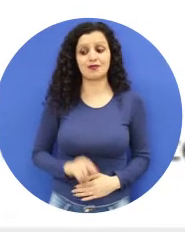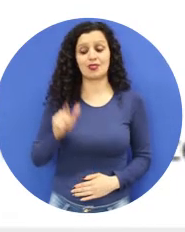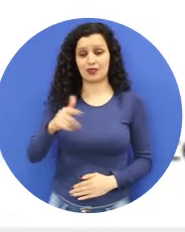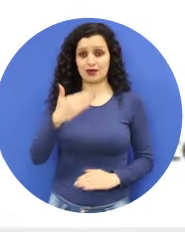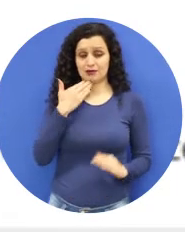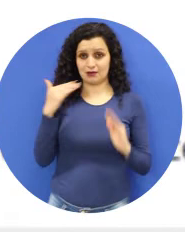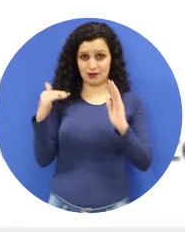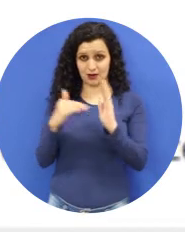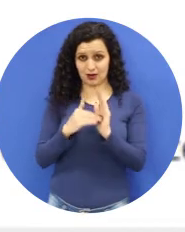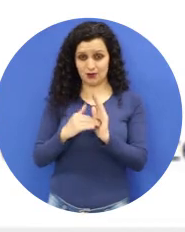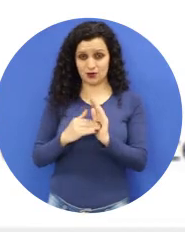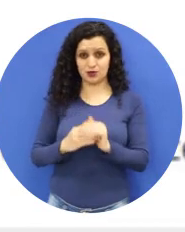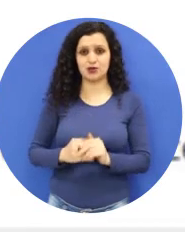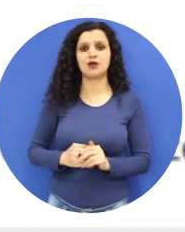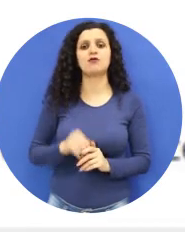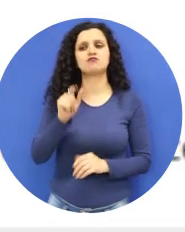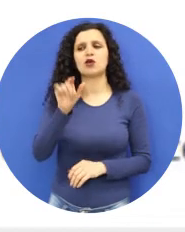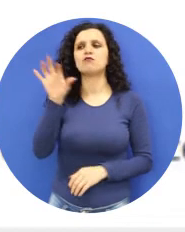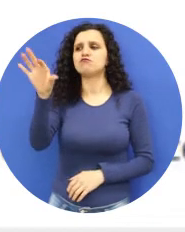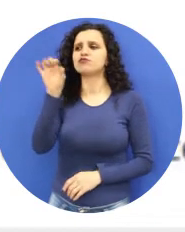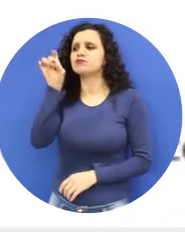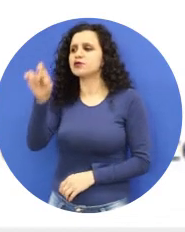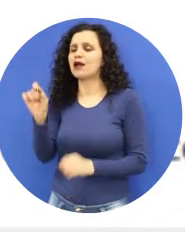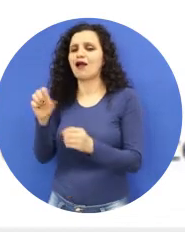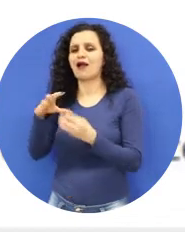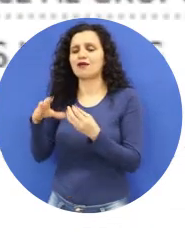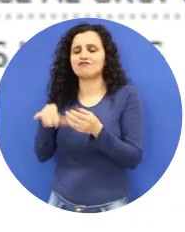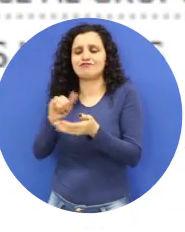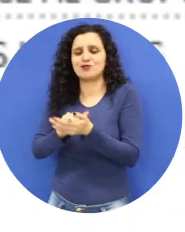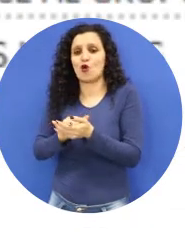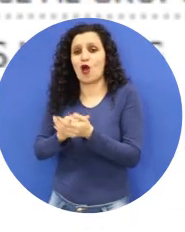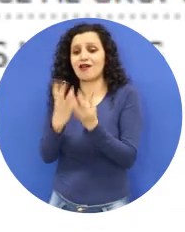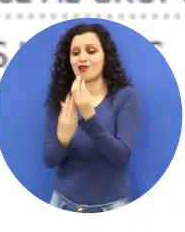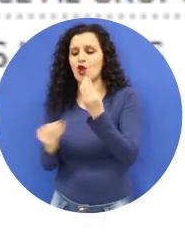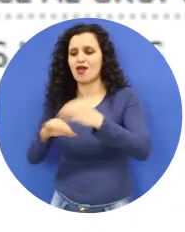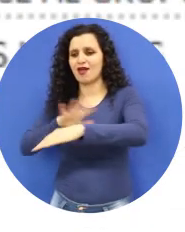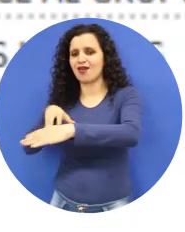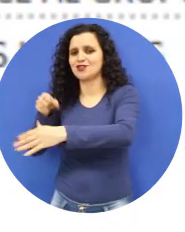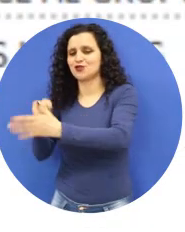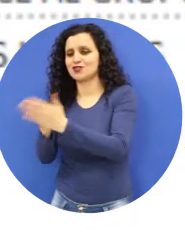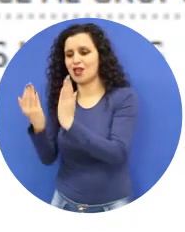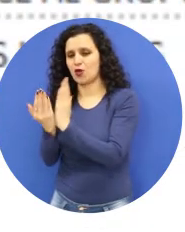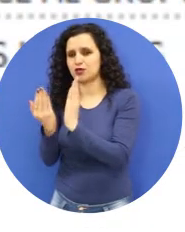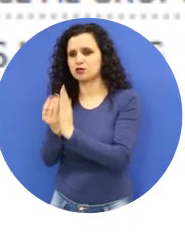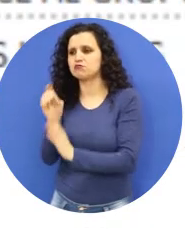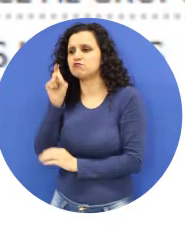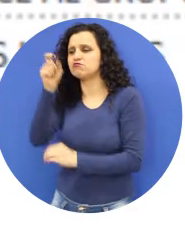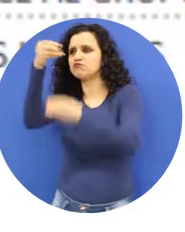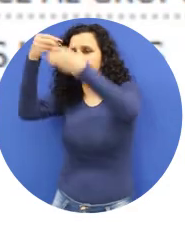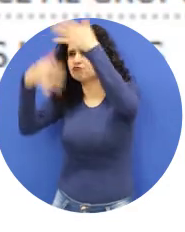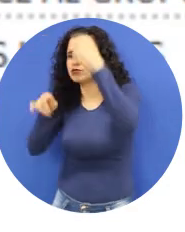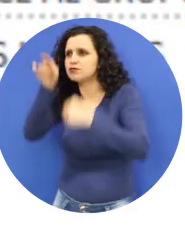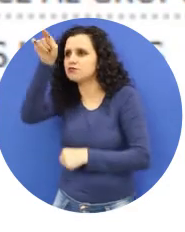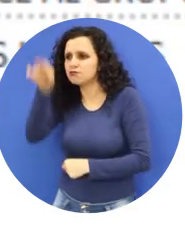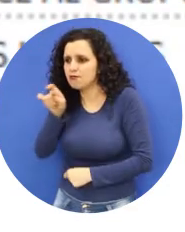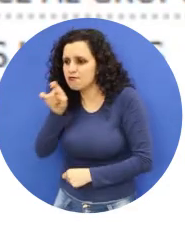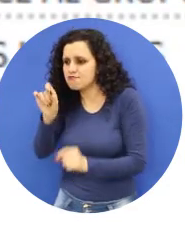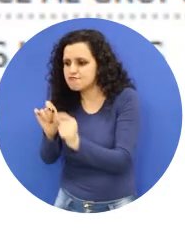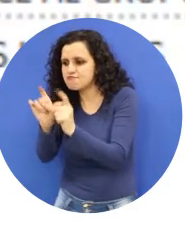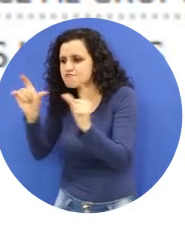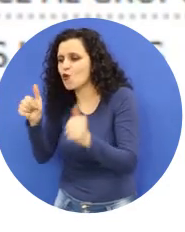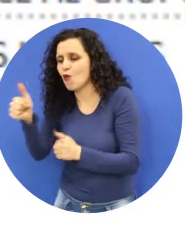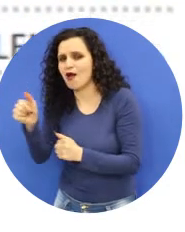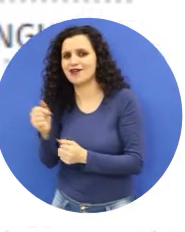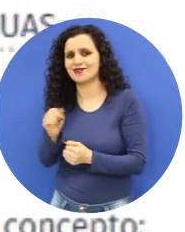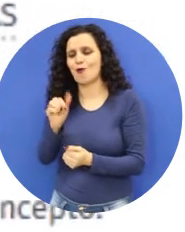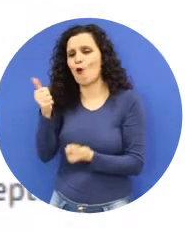Para este ejemplo, ingreso una categoría, gestión de la educación, y accedo a uno de los tesauros,